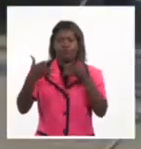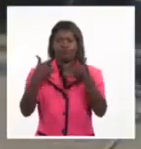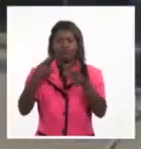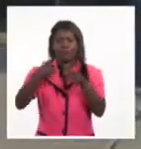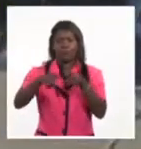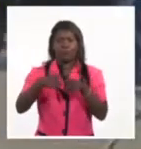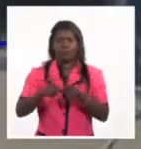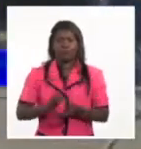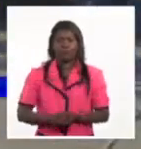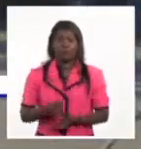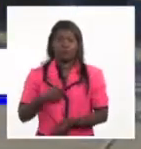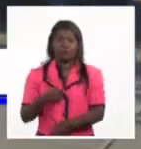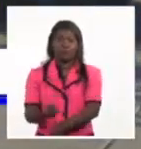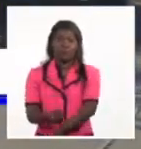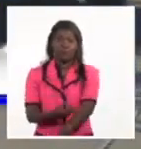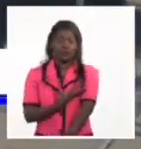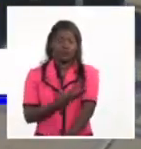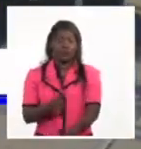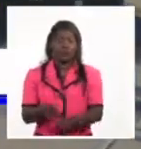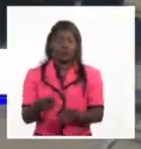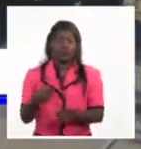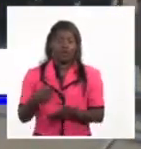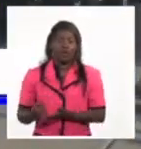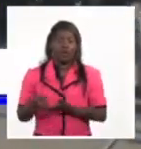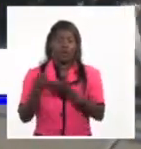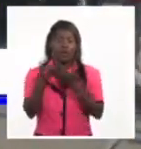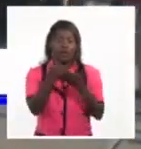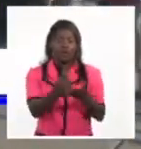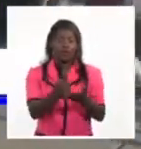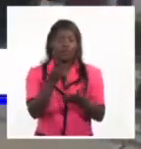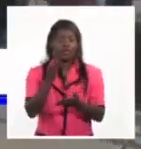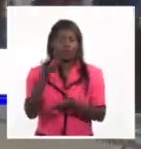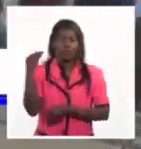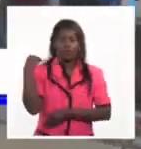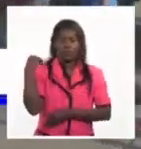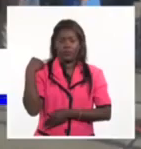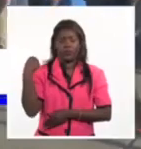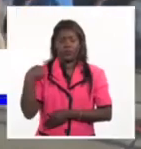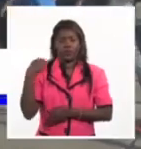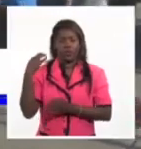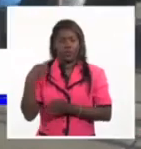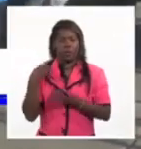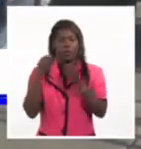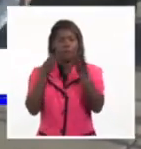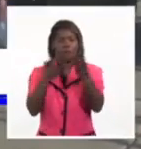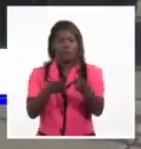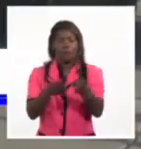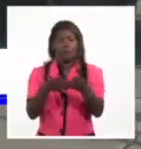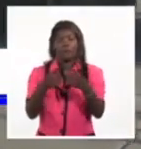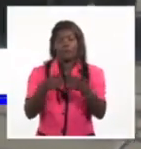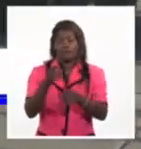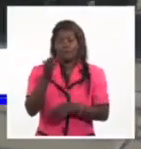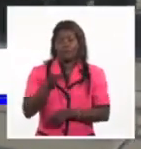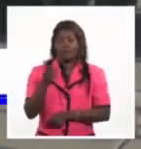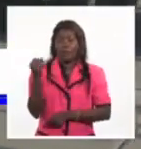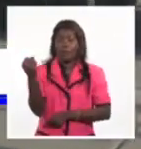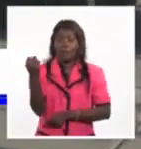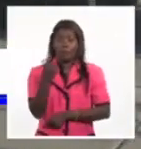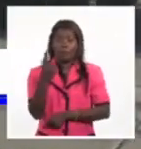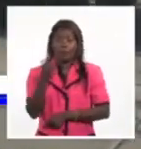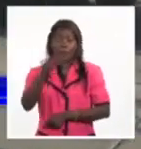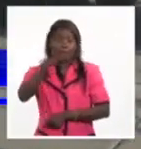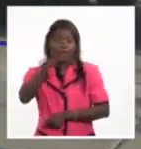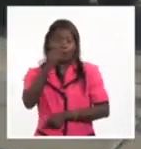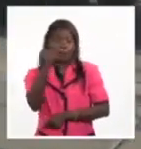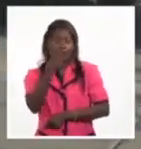es un gran honor brindar servicio, como siempre lo he hecho, no solo en la hermana provincia de